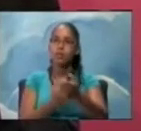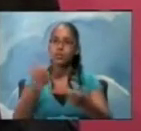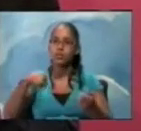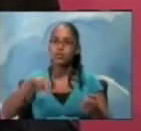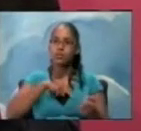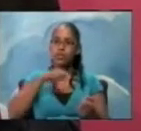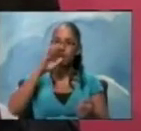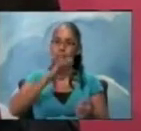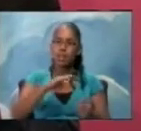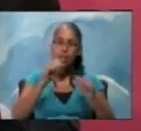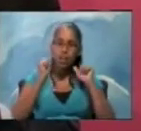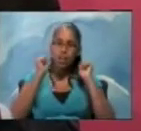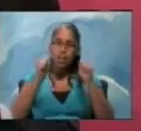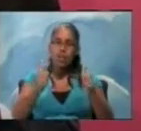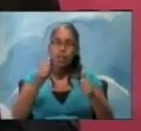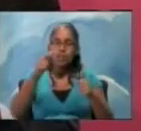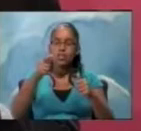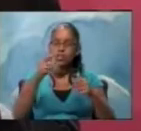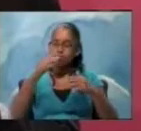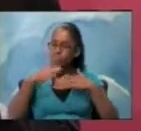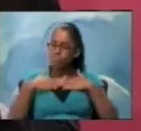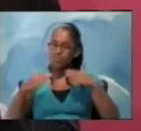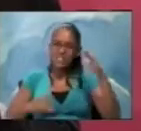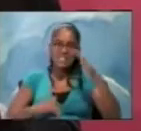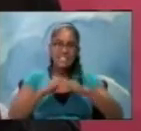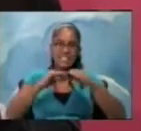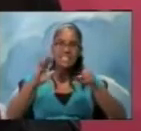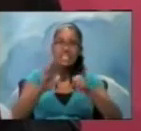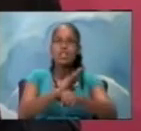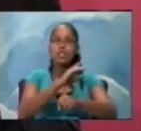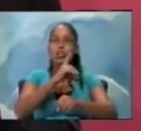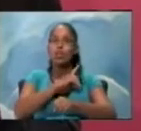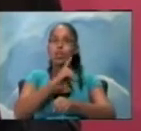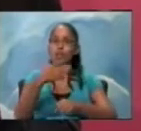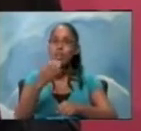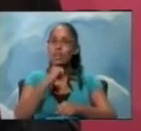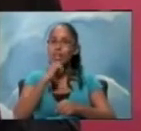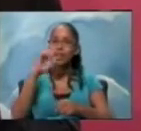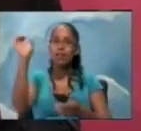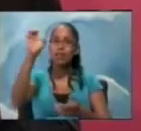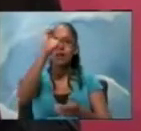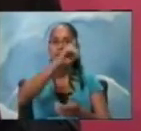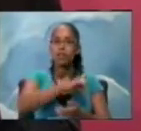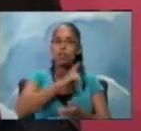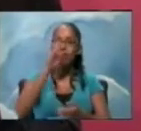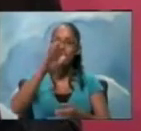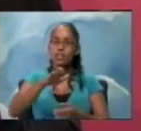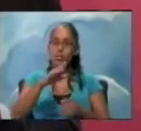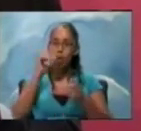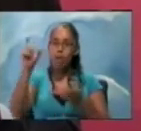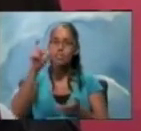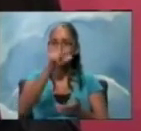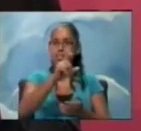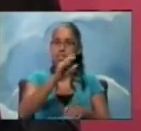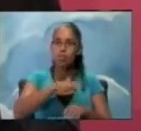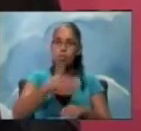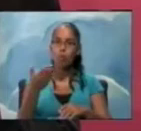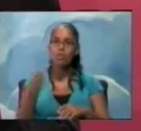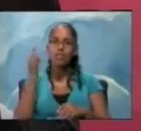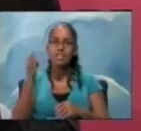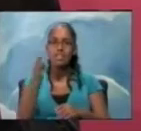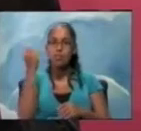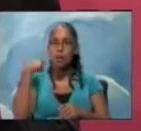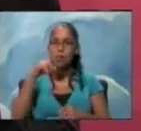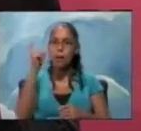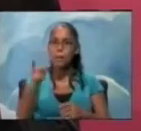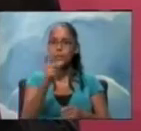estar bien empapados, ¿verdad?, de lo que es el Evangelio y de lo que estamos enseñando, porque siempre habrán